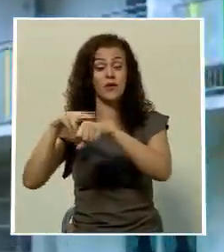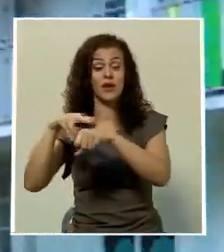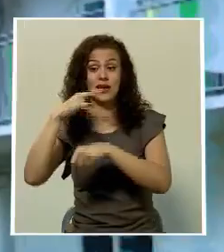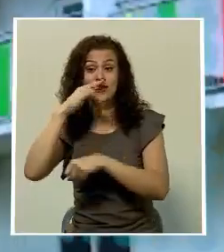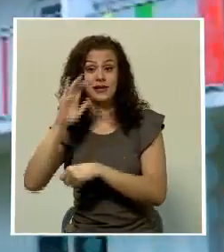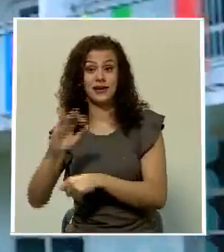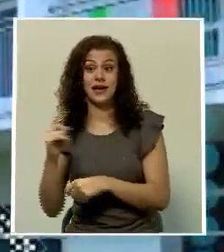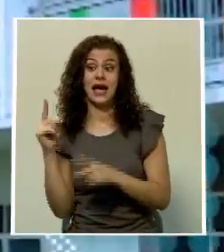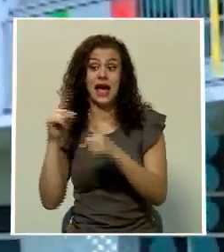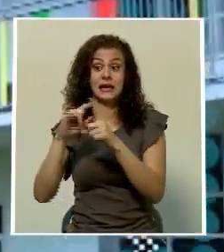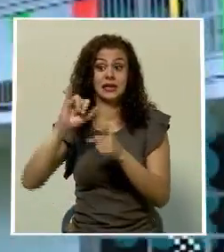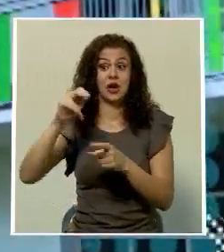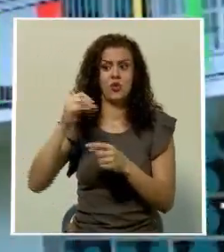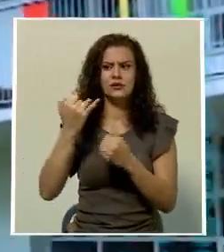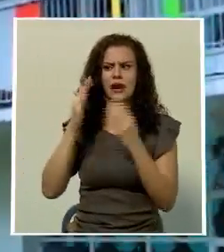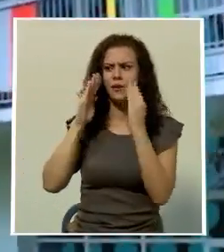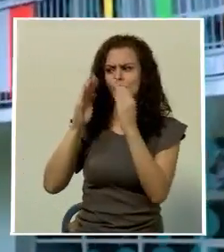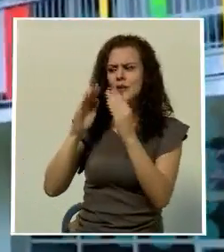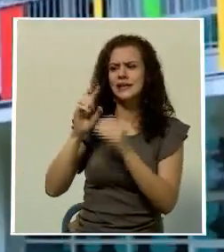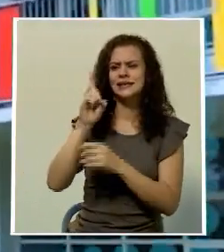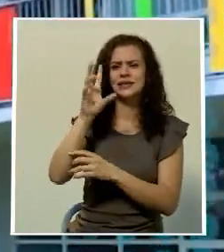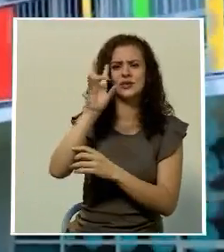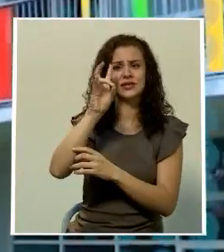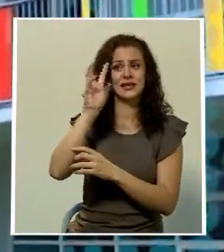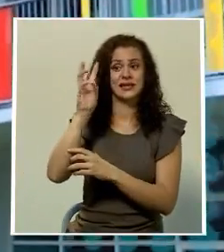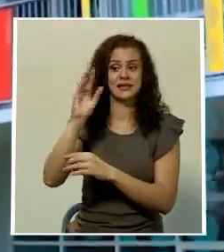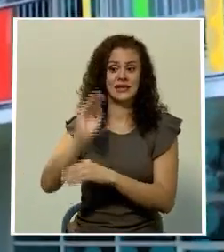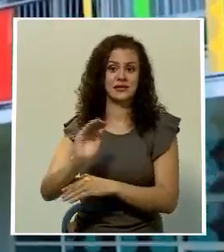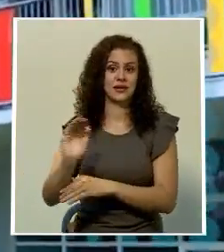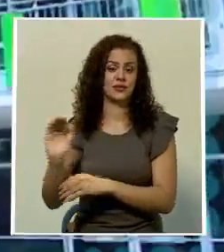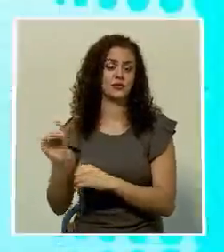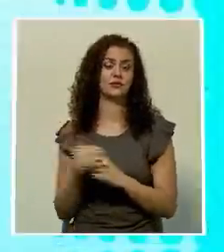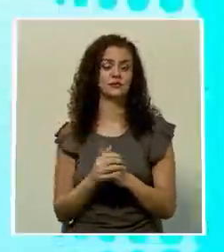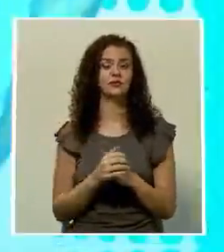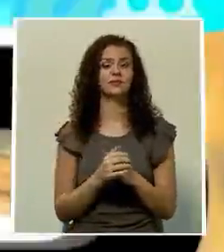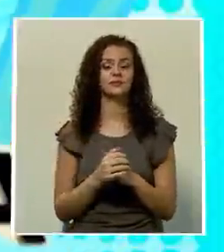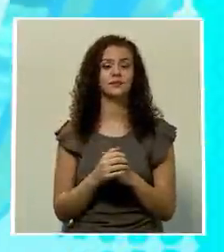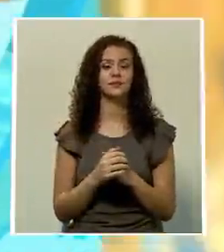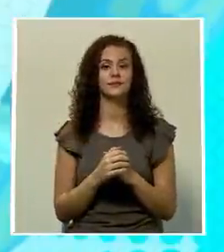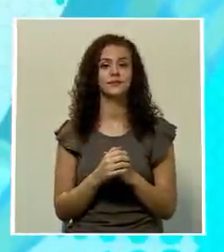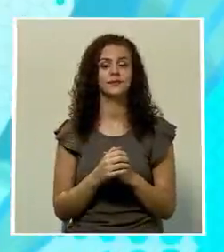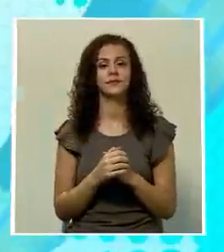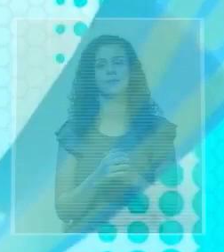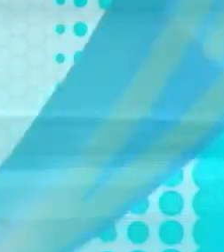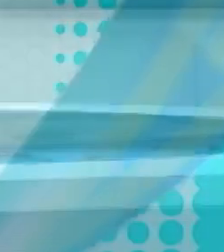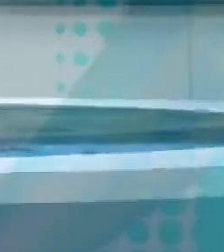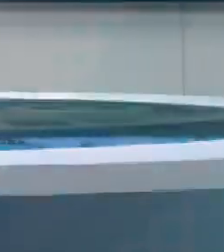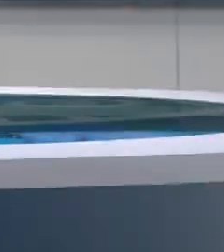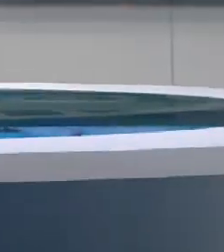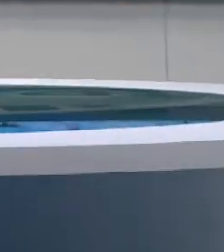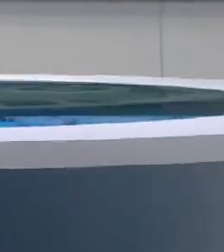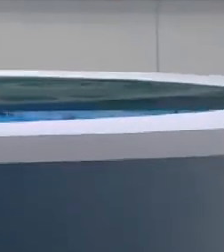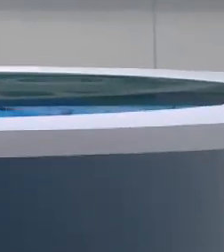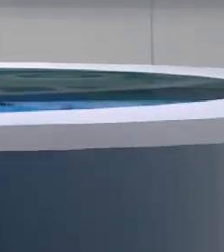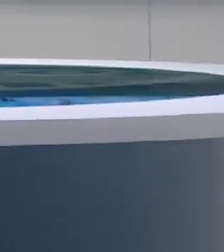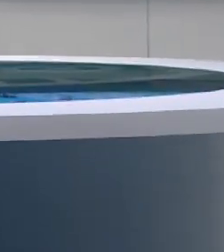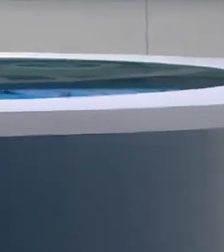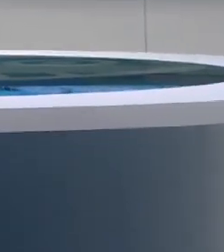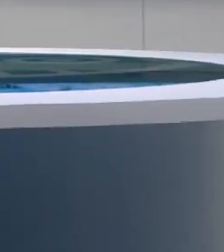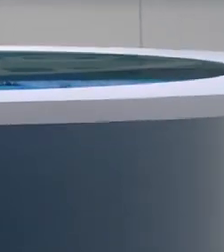de Niños, hasta junio se habían atendido a 176 menores.